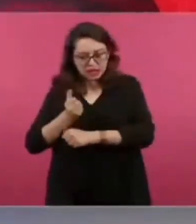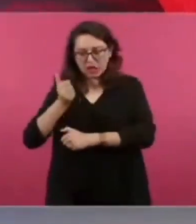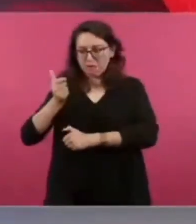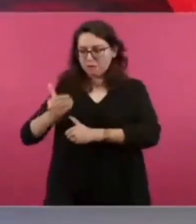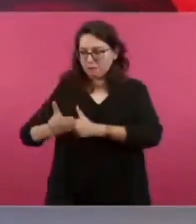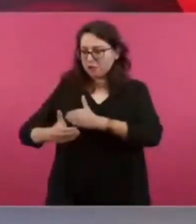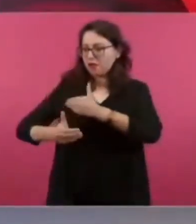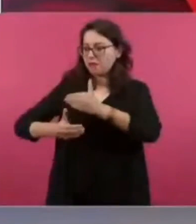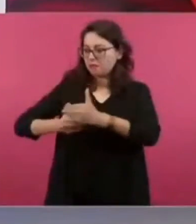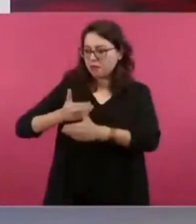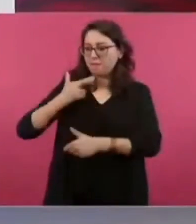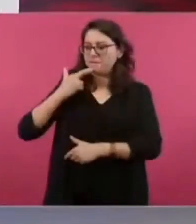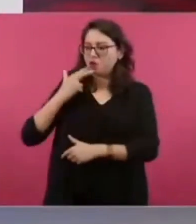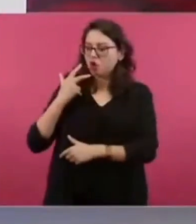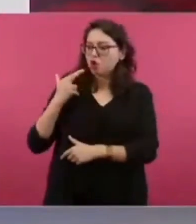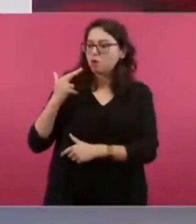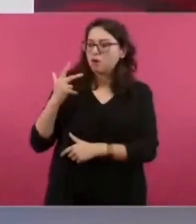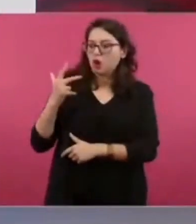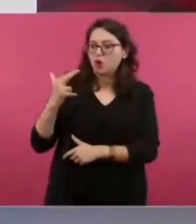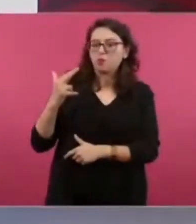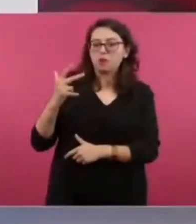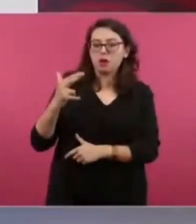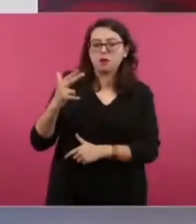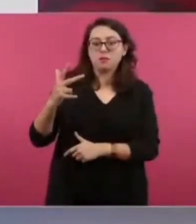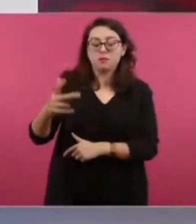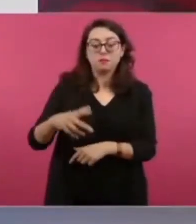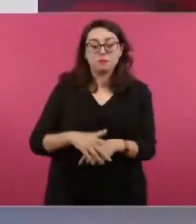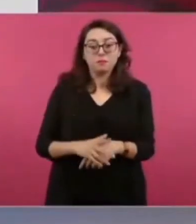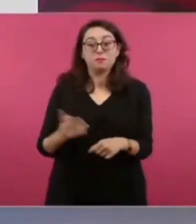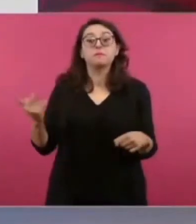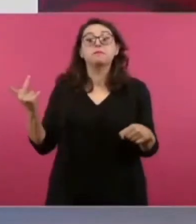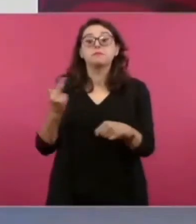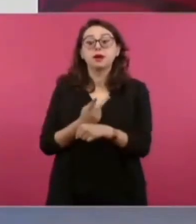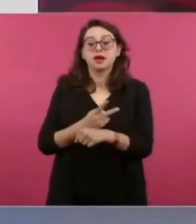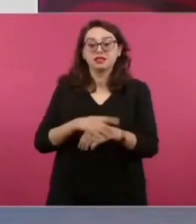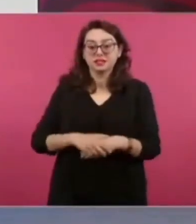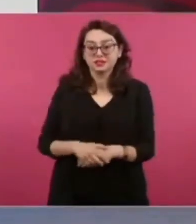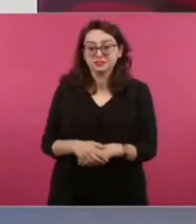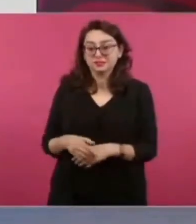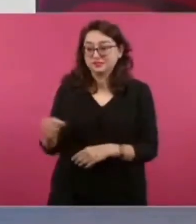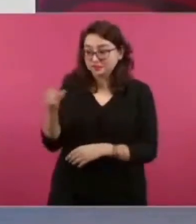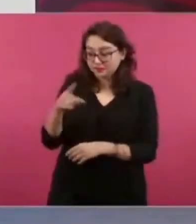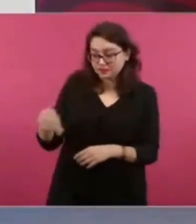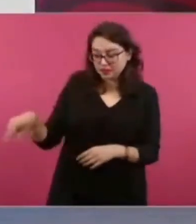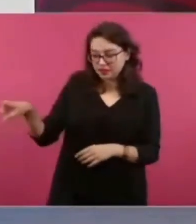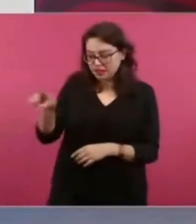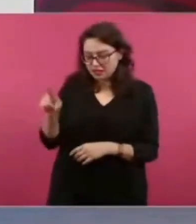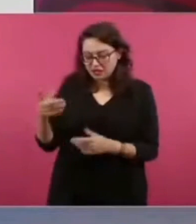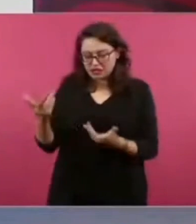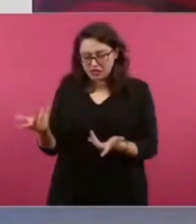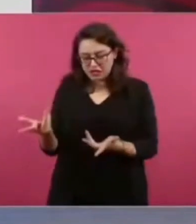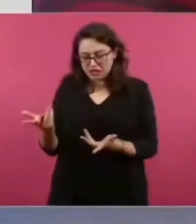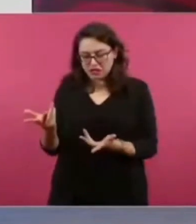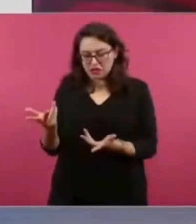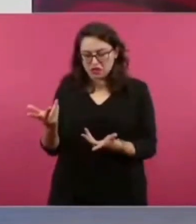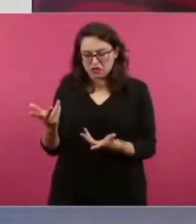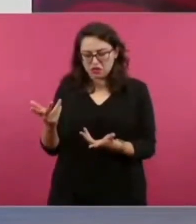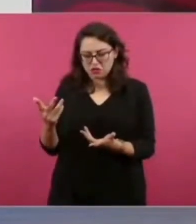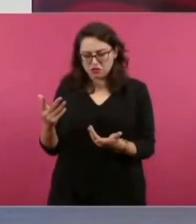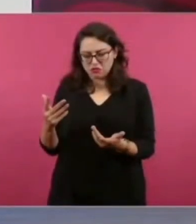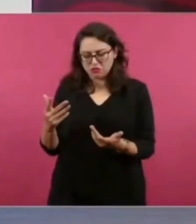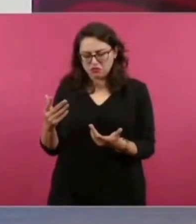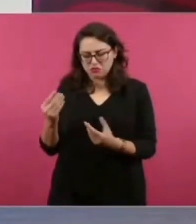la demanda de 1000 géneros y objetos que hoy es